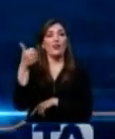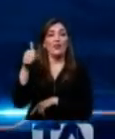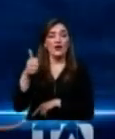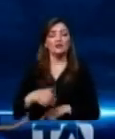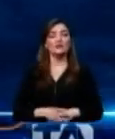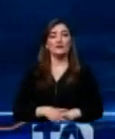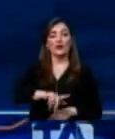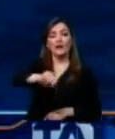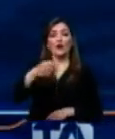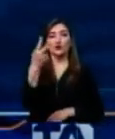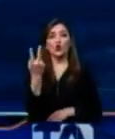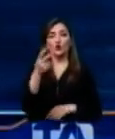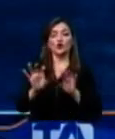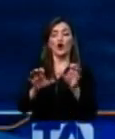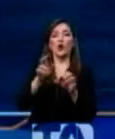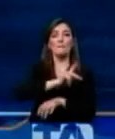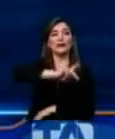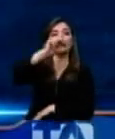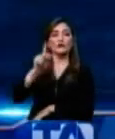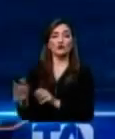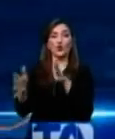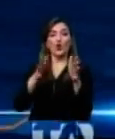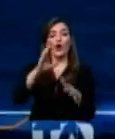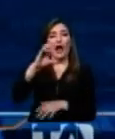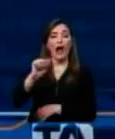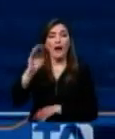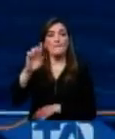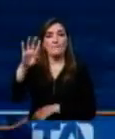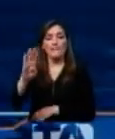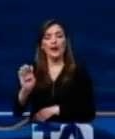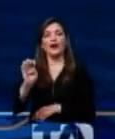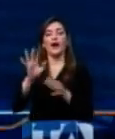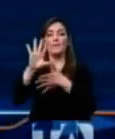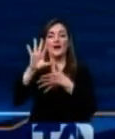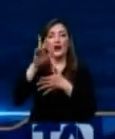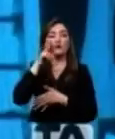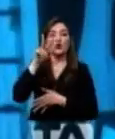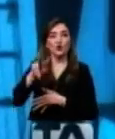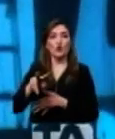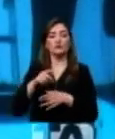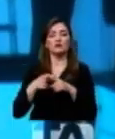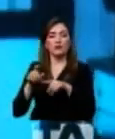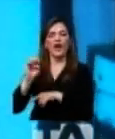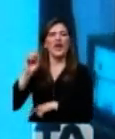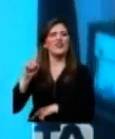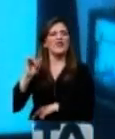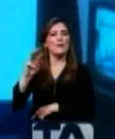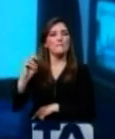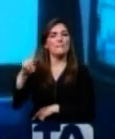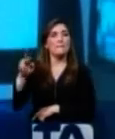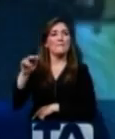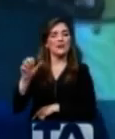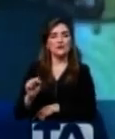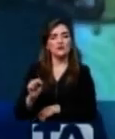gama tv radio del pacifico cablevisión américa vision ed.impresa bajo esta figura el gobierno